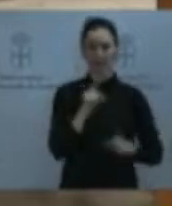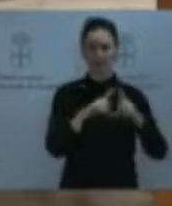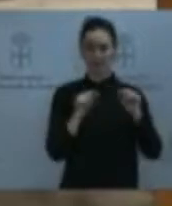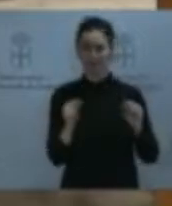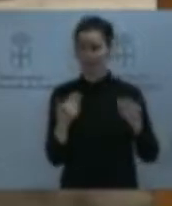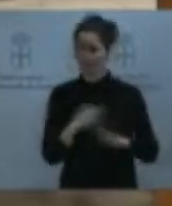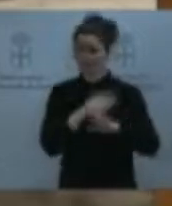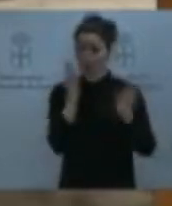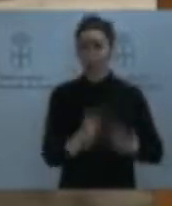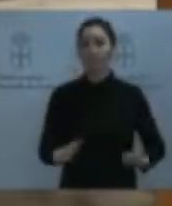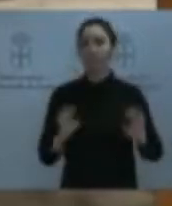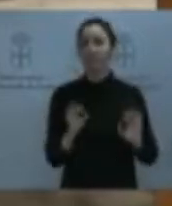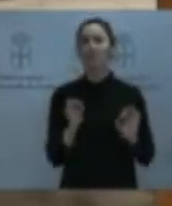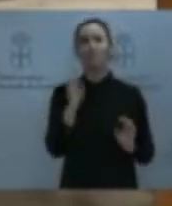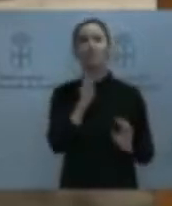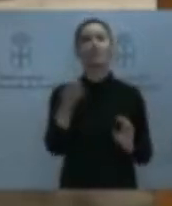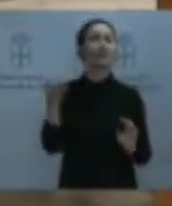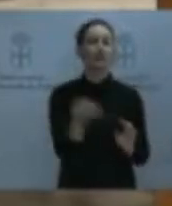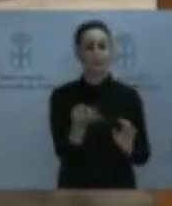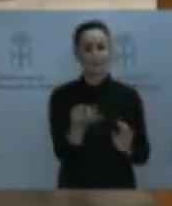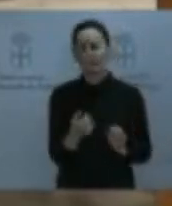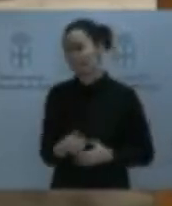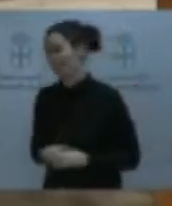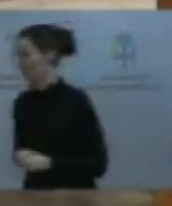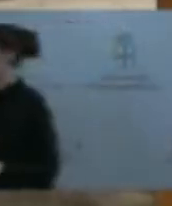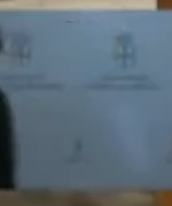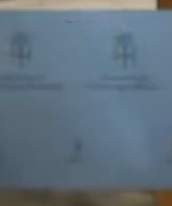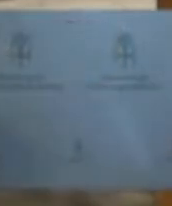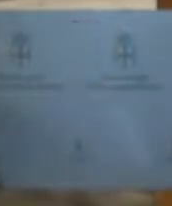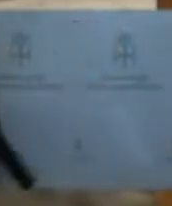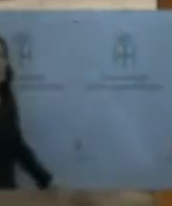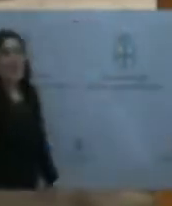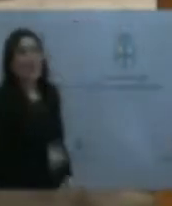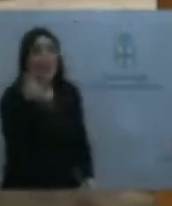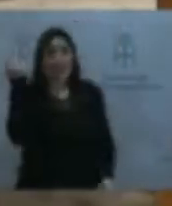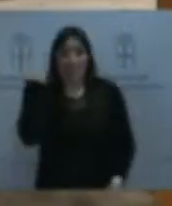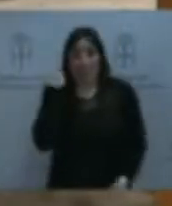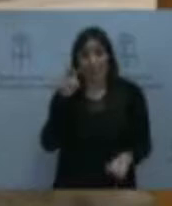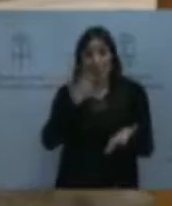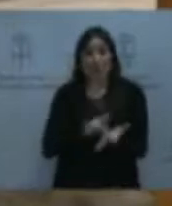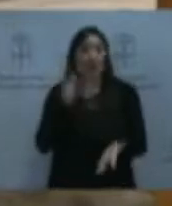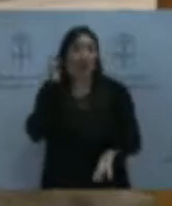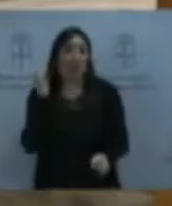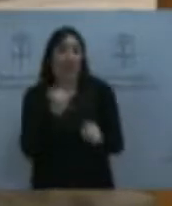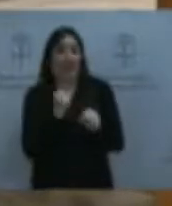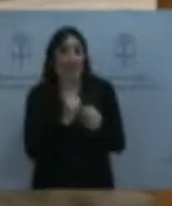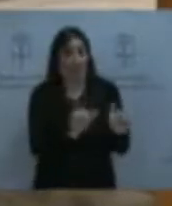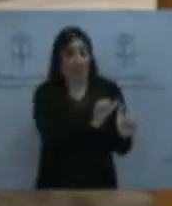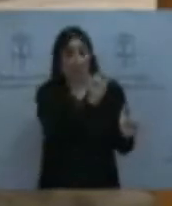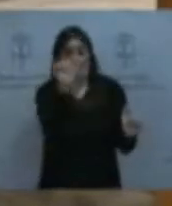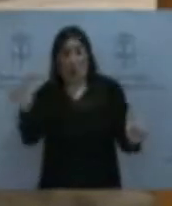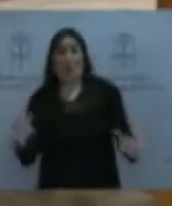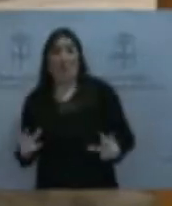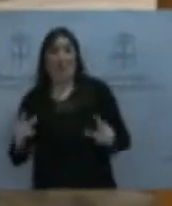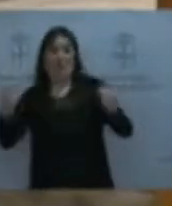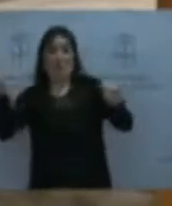encontramos es que las pensiones al final de su trayectoria laboral pues son la mitad de las de los hombres. Es decir, la distancia no solamente no se corrige con el paso del